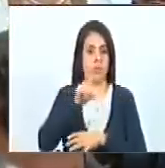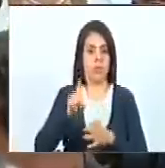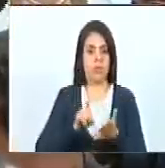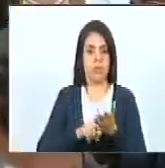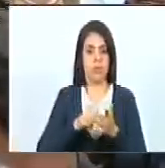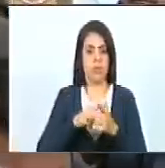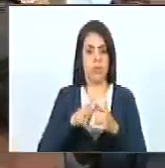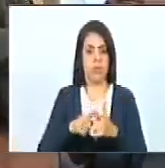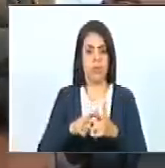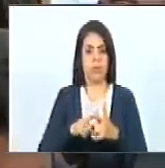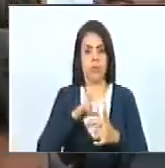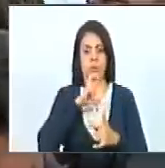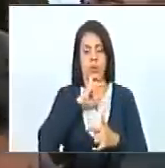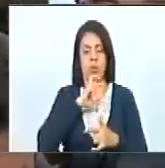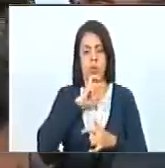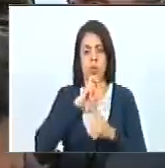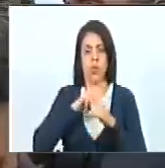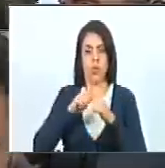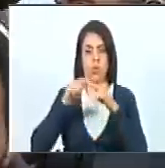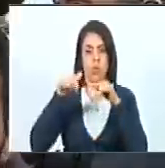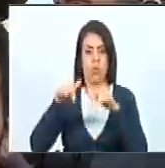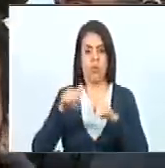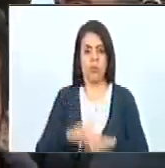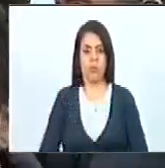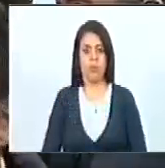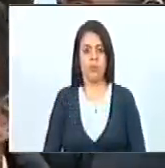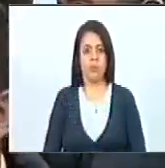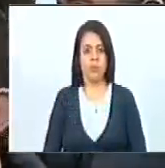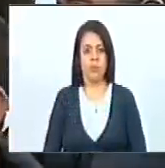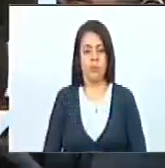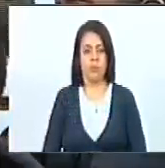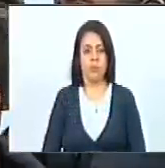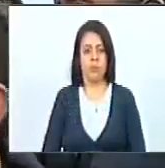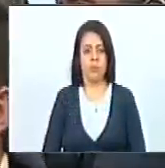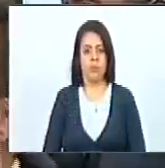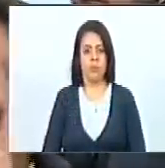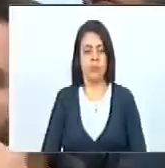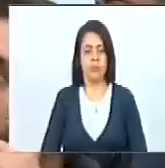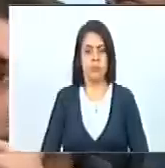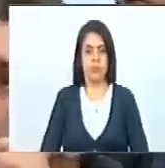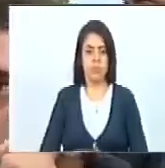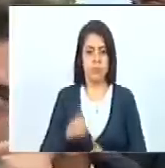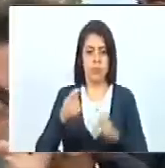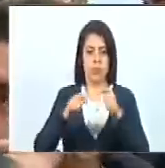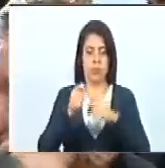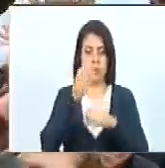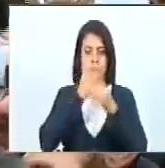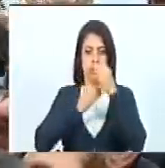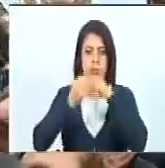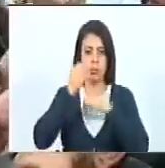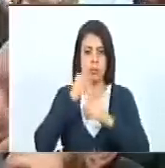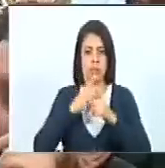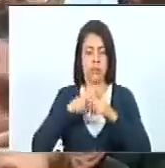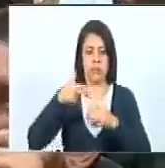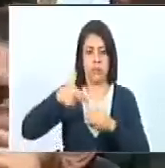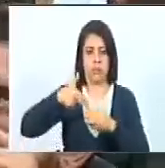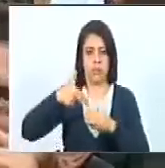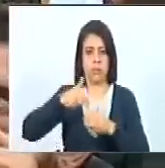absoluto del oro, el control absoluto del comercio, de los alimentos, de la